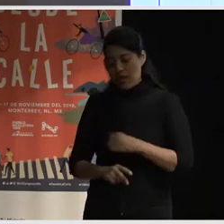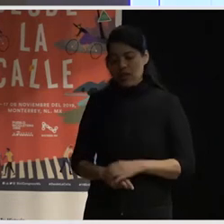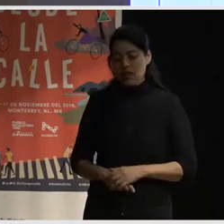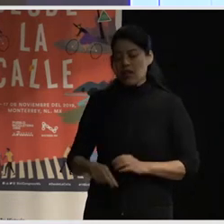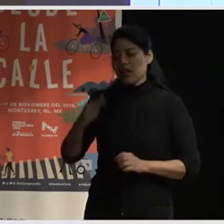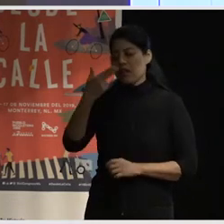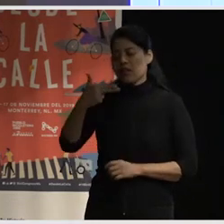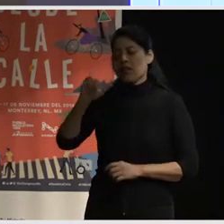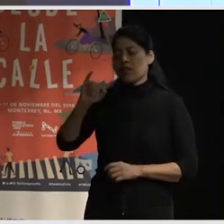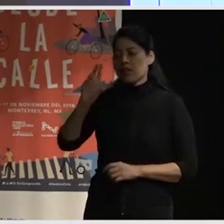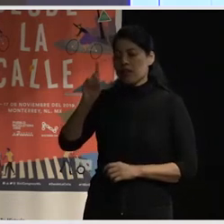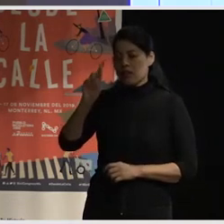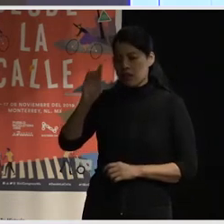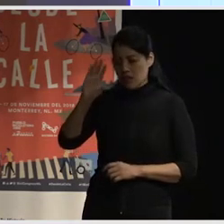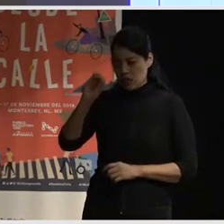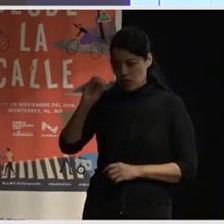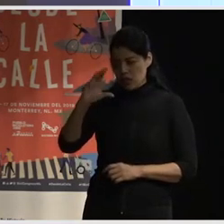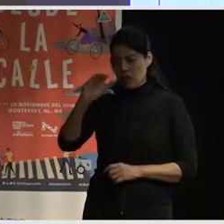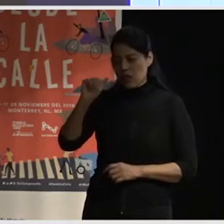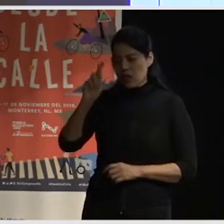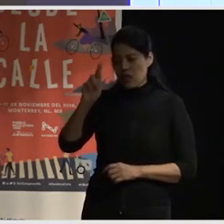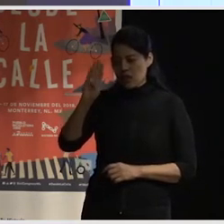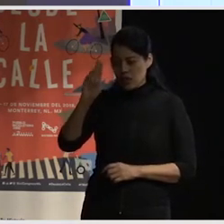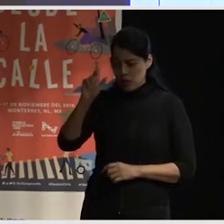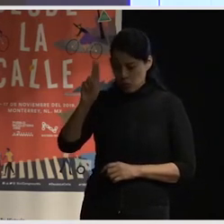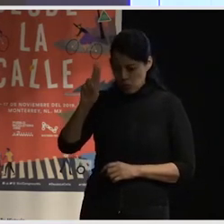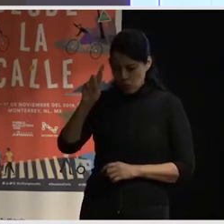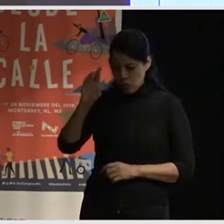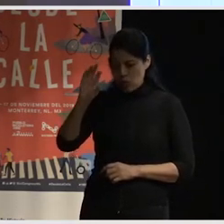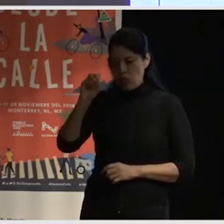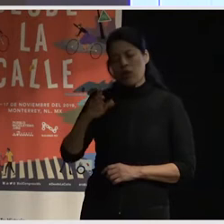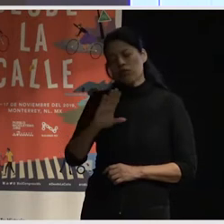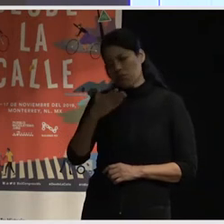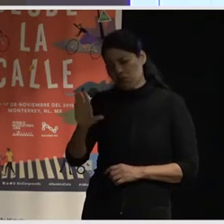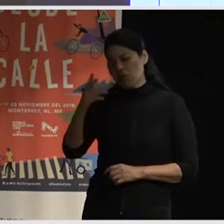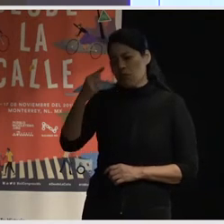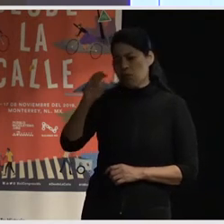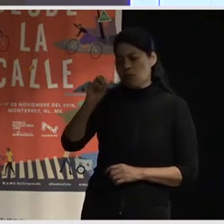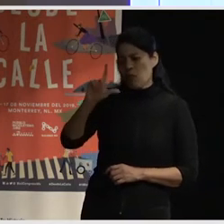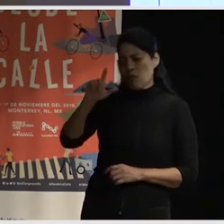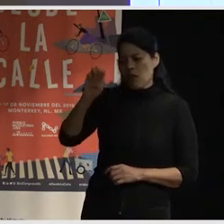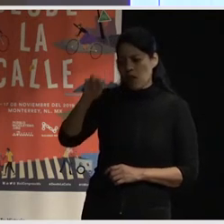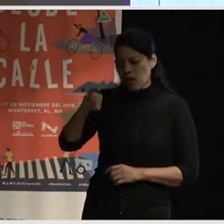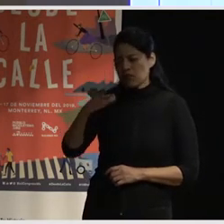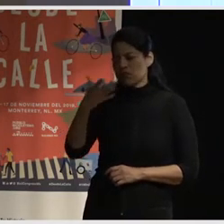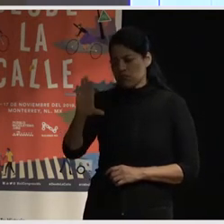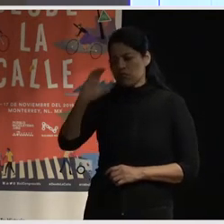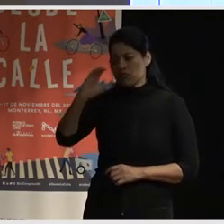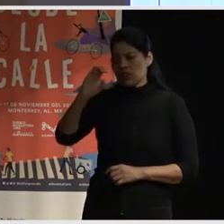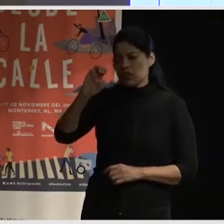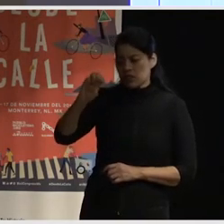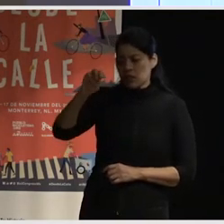hidrocarburos pueden ser pólenes pueden ser polvos pueden ser suspensión de cemento en fin muchas cosas